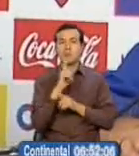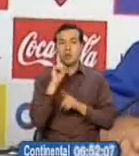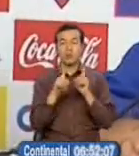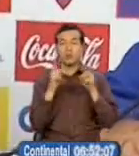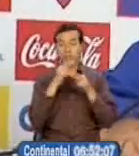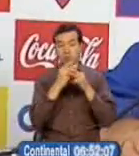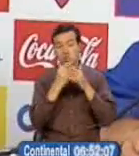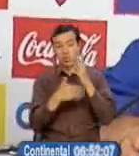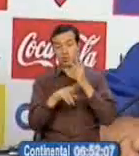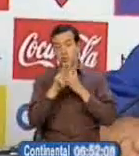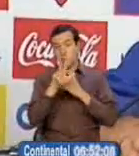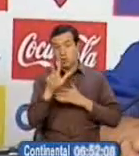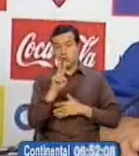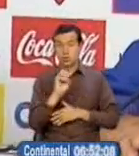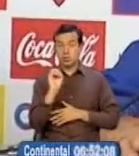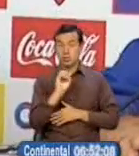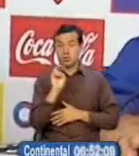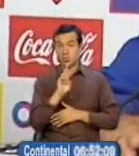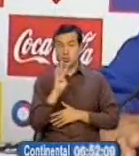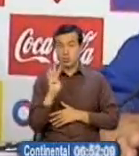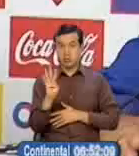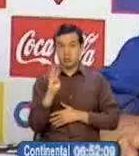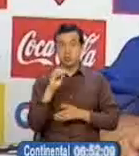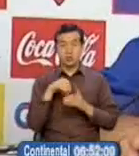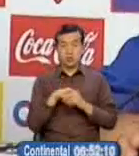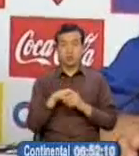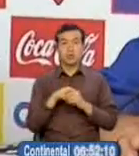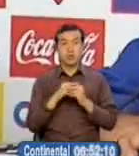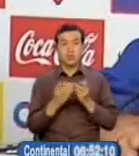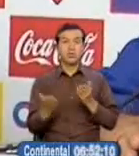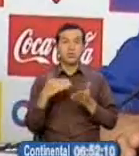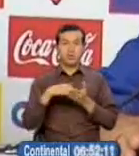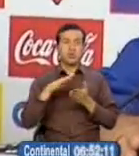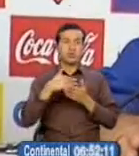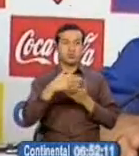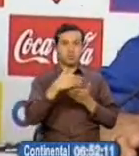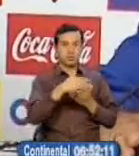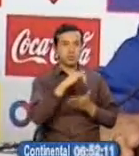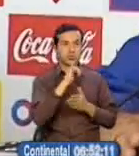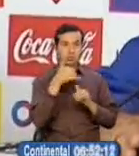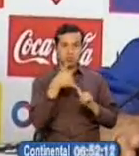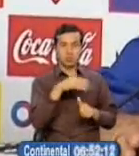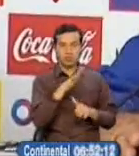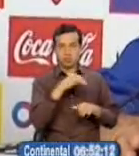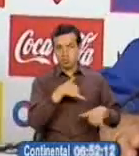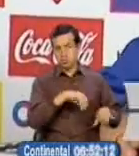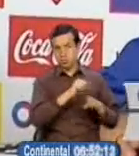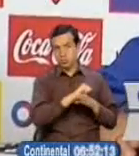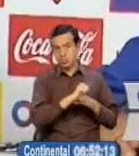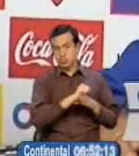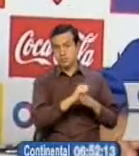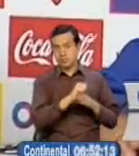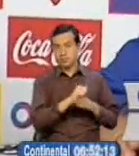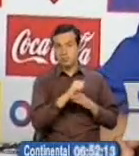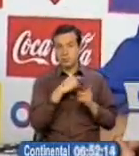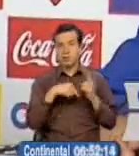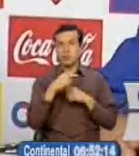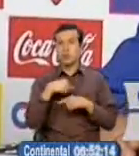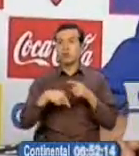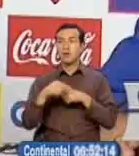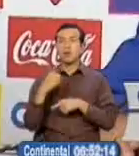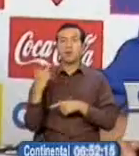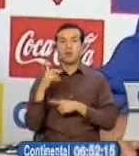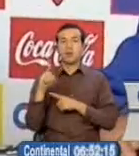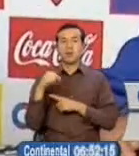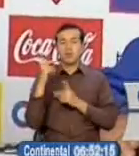lista de 23 o 24 vuelven a sus clubes para seguir los entrenamientos y regresan para